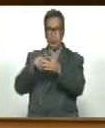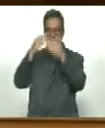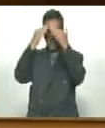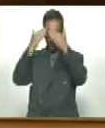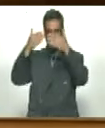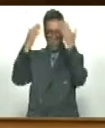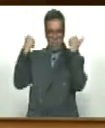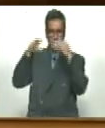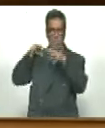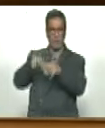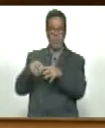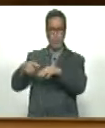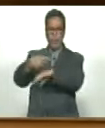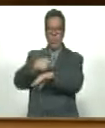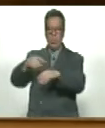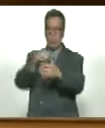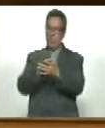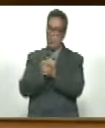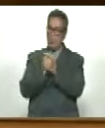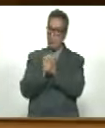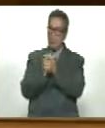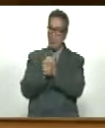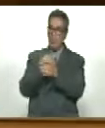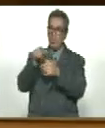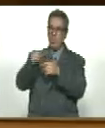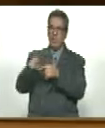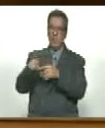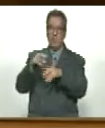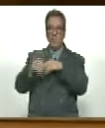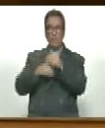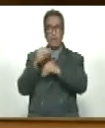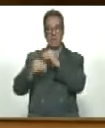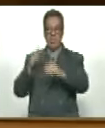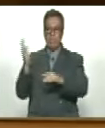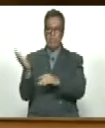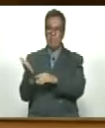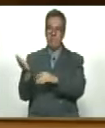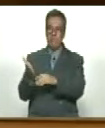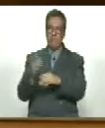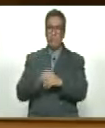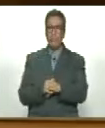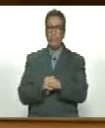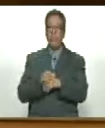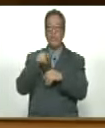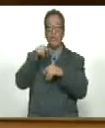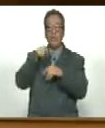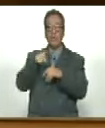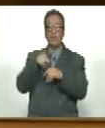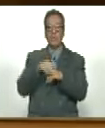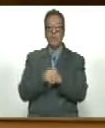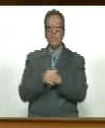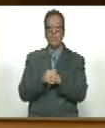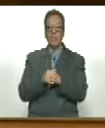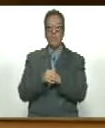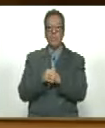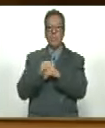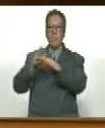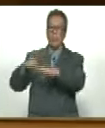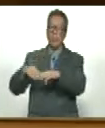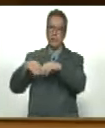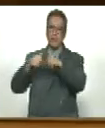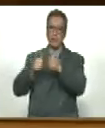olvido por los gobiernos amigos de estos que infringieron el daño y que fueron